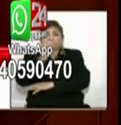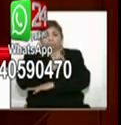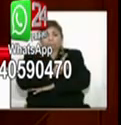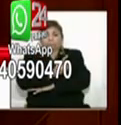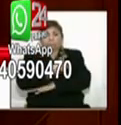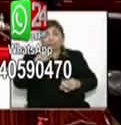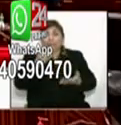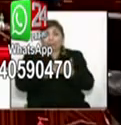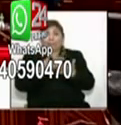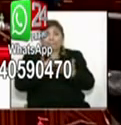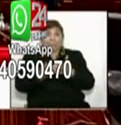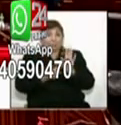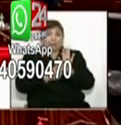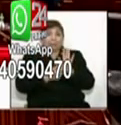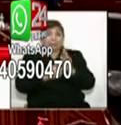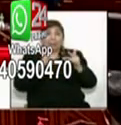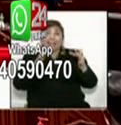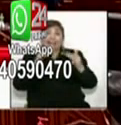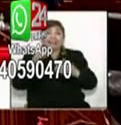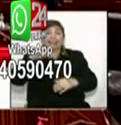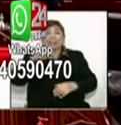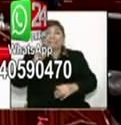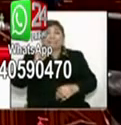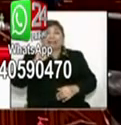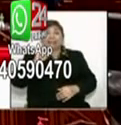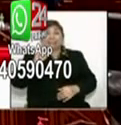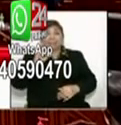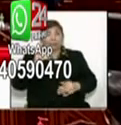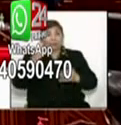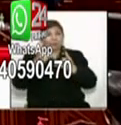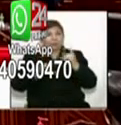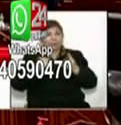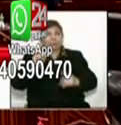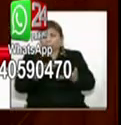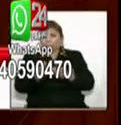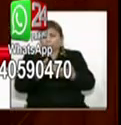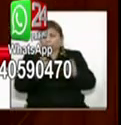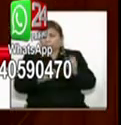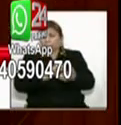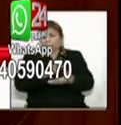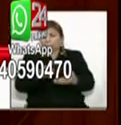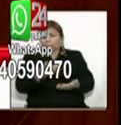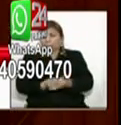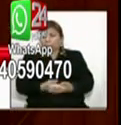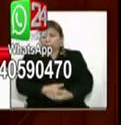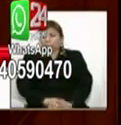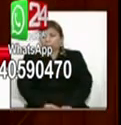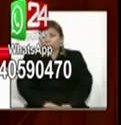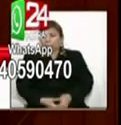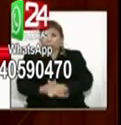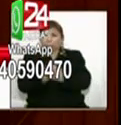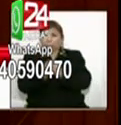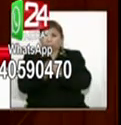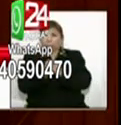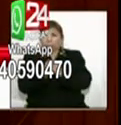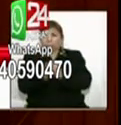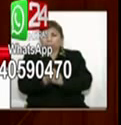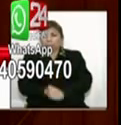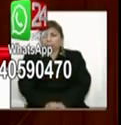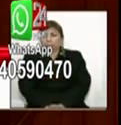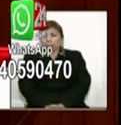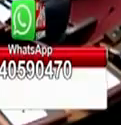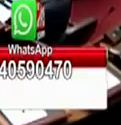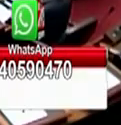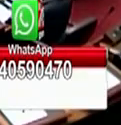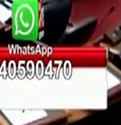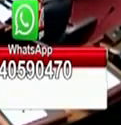octubre a diciembre. Para garantizar un correcto uso de los recursos del Estado en esta pandemia, Martos anunció que se desplegará